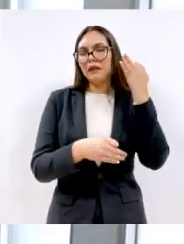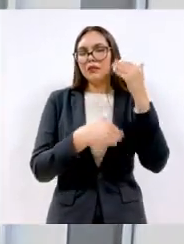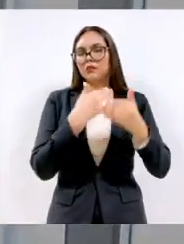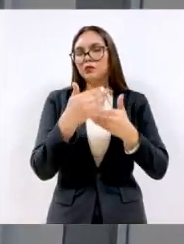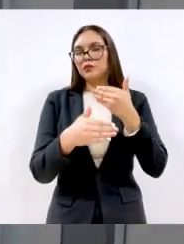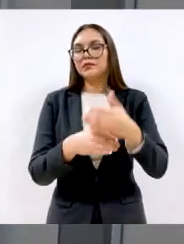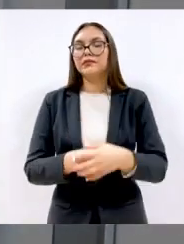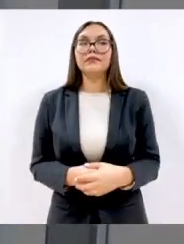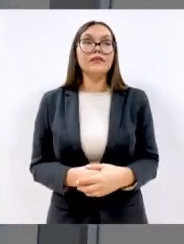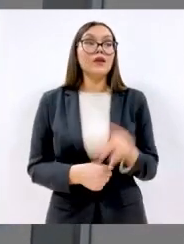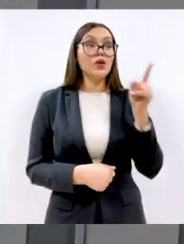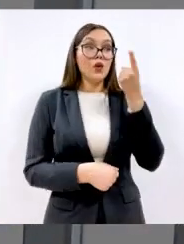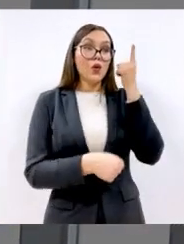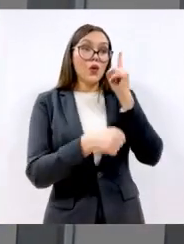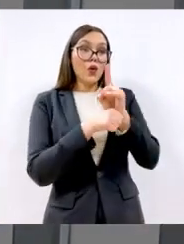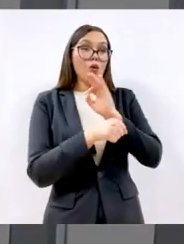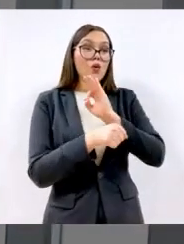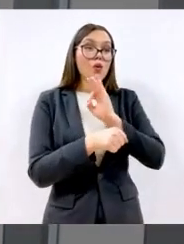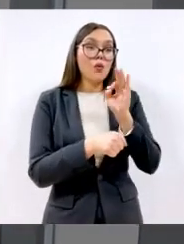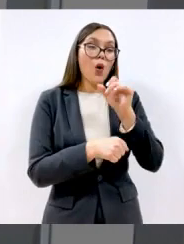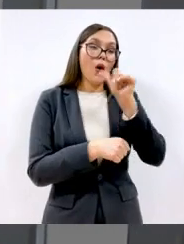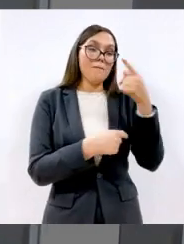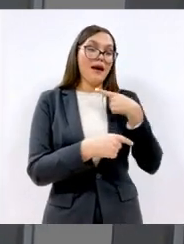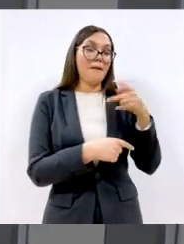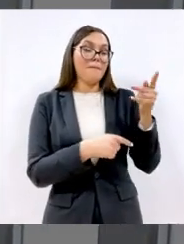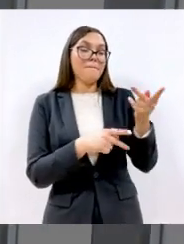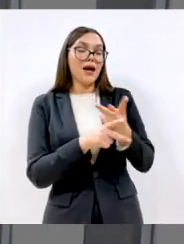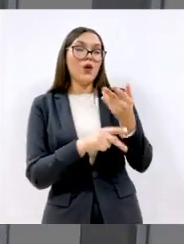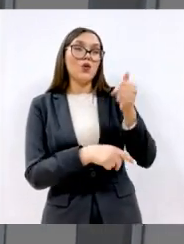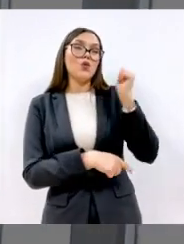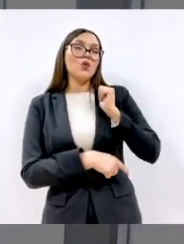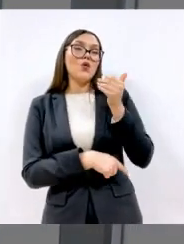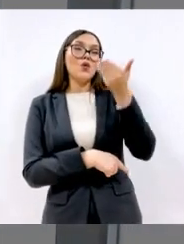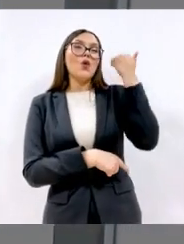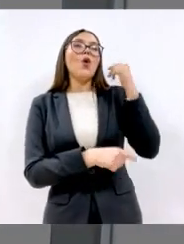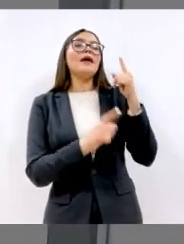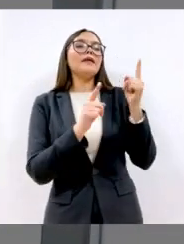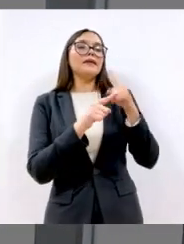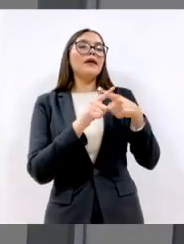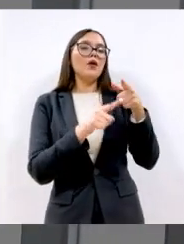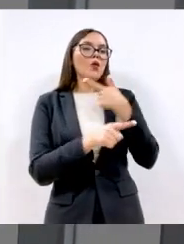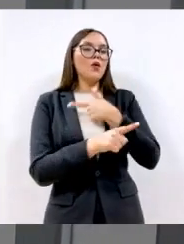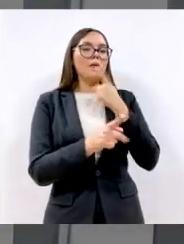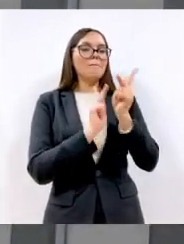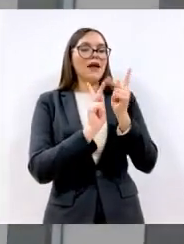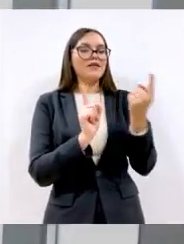tiempo. Si pudieras conversar con alguien del pasado, ¿con quién sería?